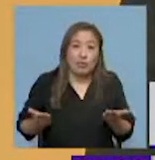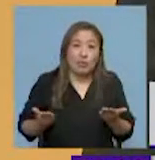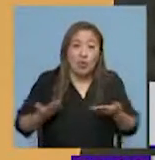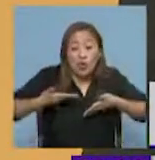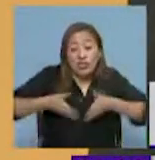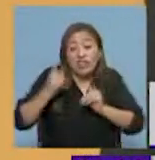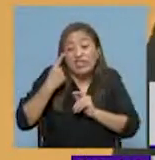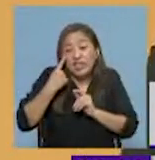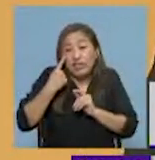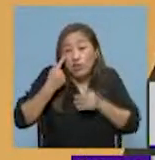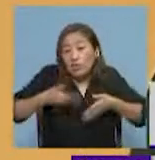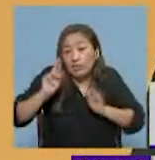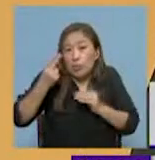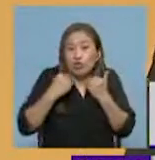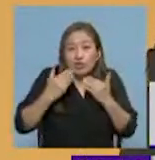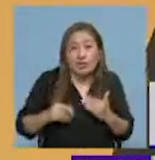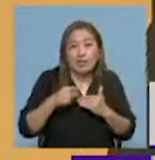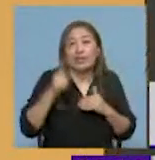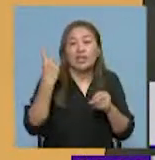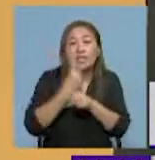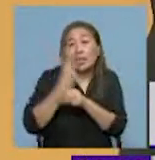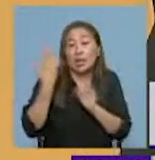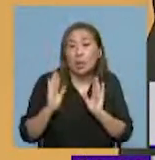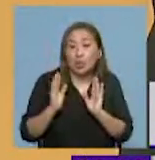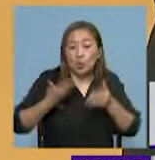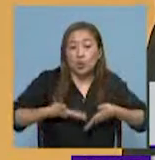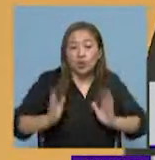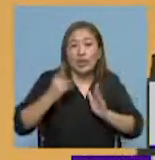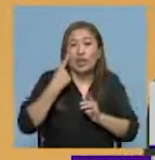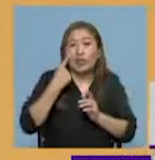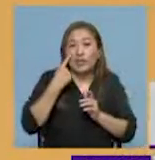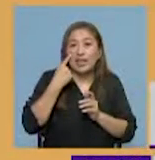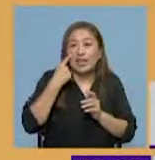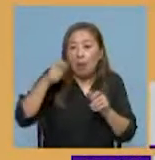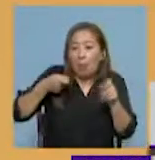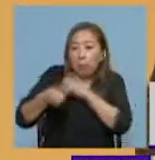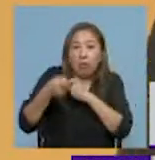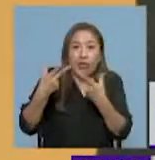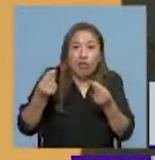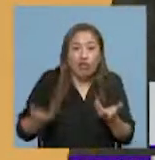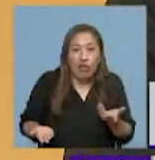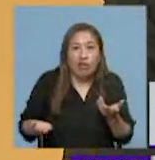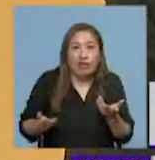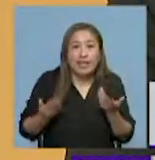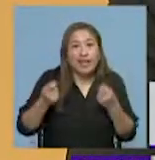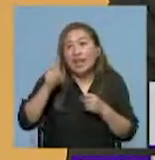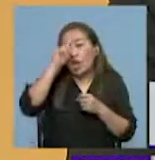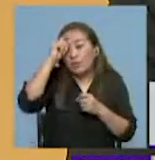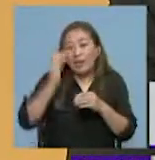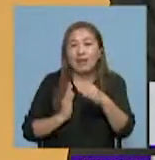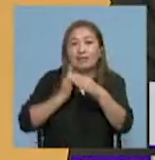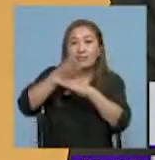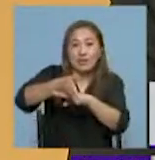nace con vida o no nace con vida y segundo no es que cuando nazca con vida alguien va a ir a matarlo o sea entra al hospital de mayor